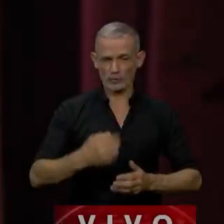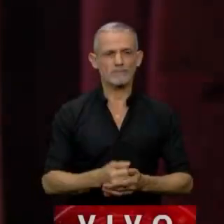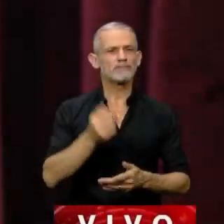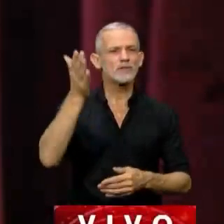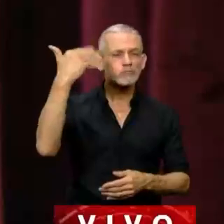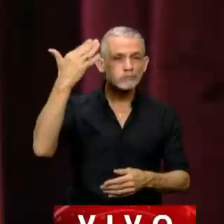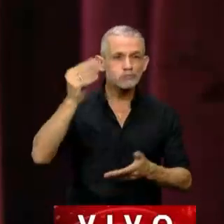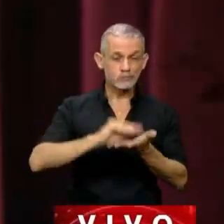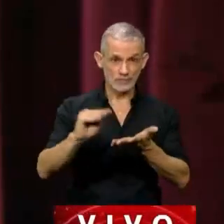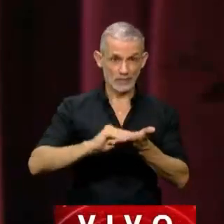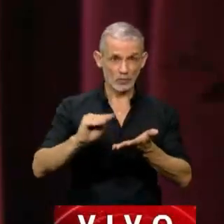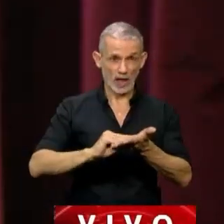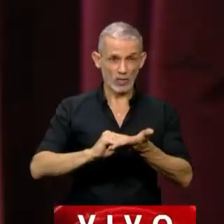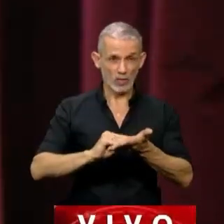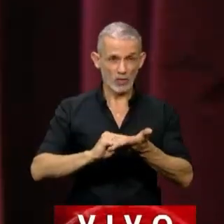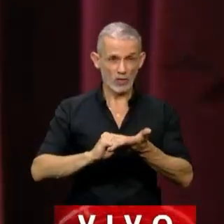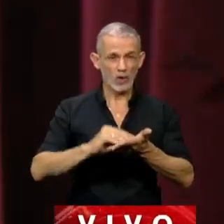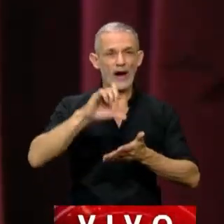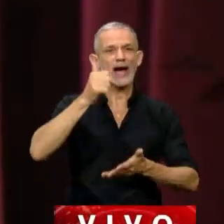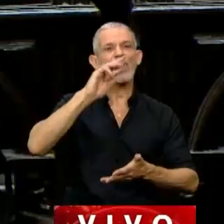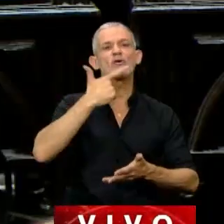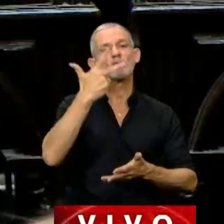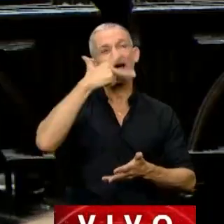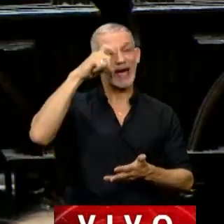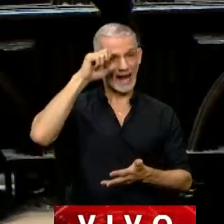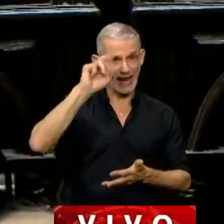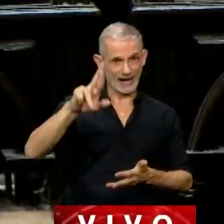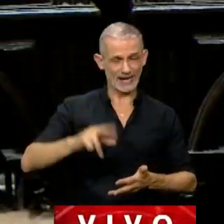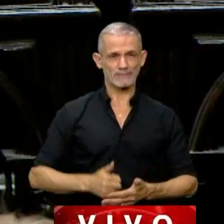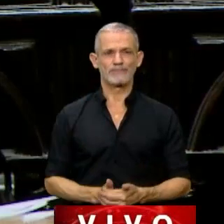tiene la palabra el diputado carlos heller